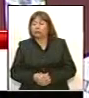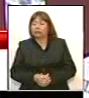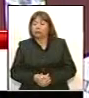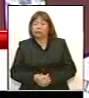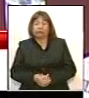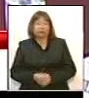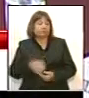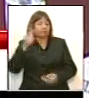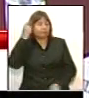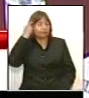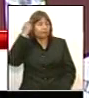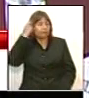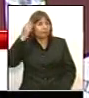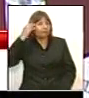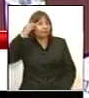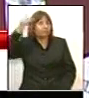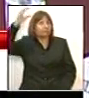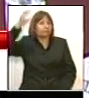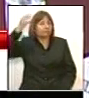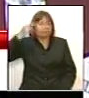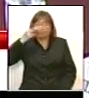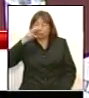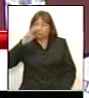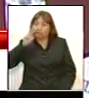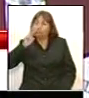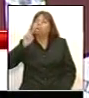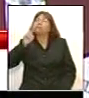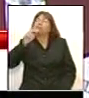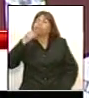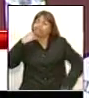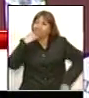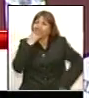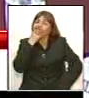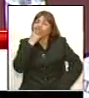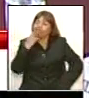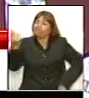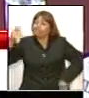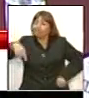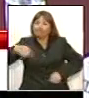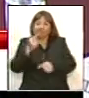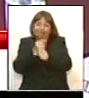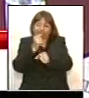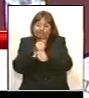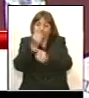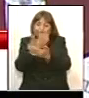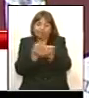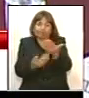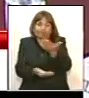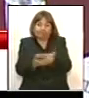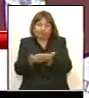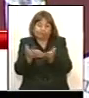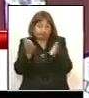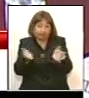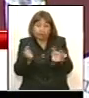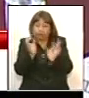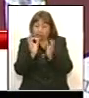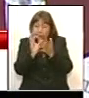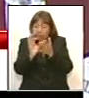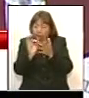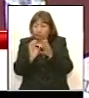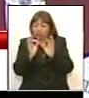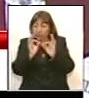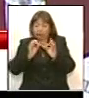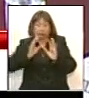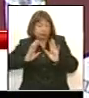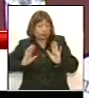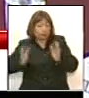mentes y capacidades más altas y notorias, pero también el que viene a trabajar como mano de obra no calificada. El calificado es muy